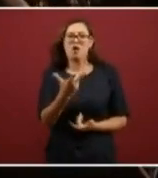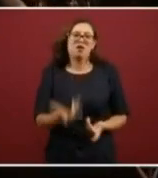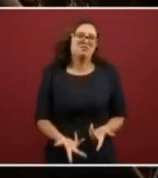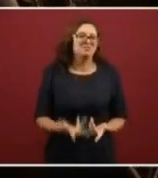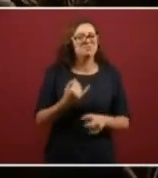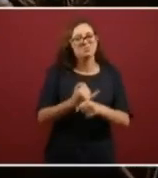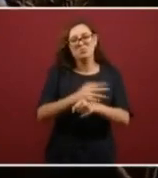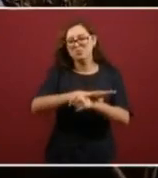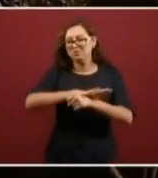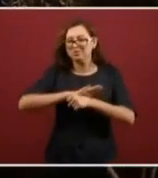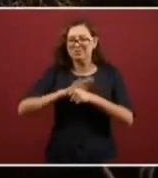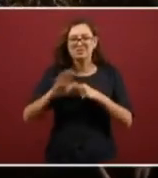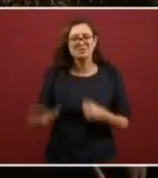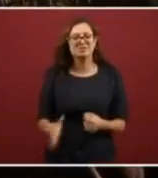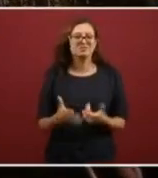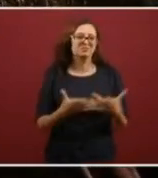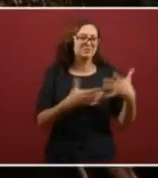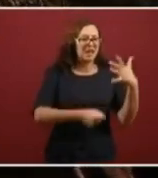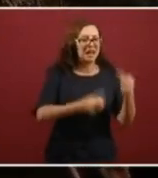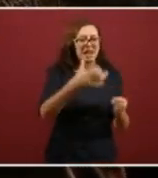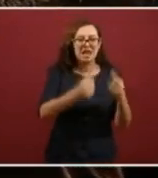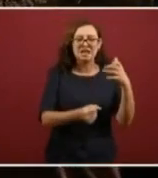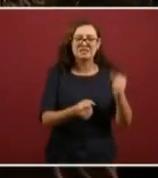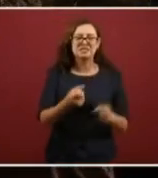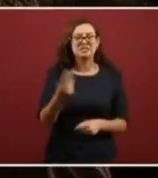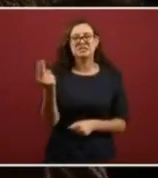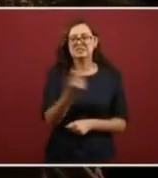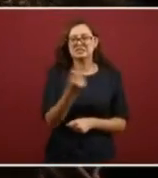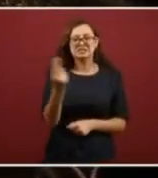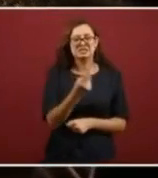estar produciendo leche